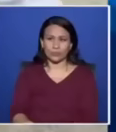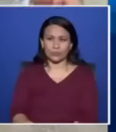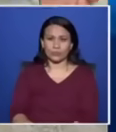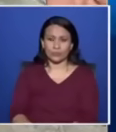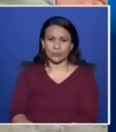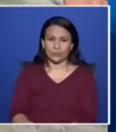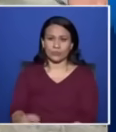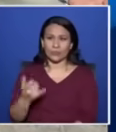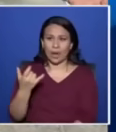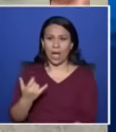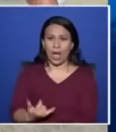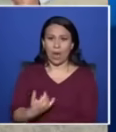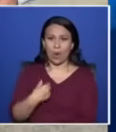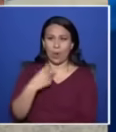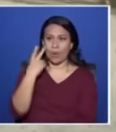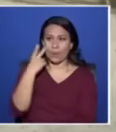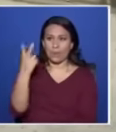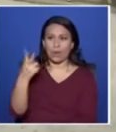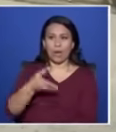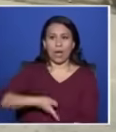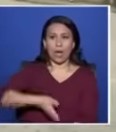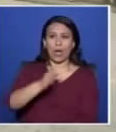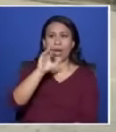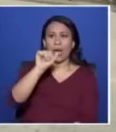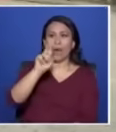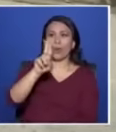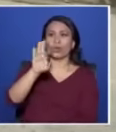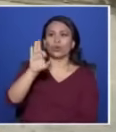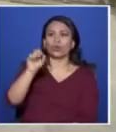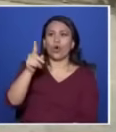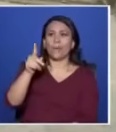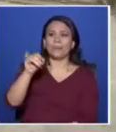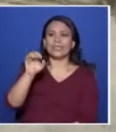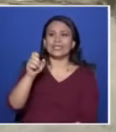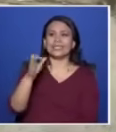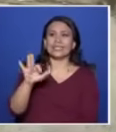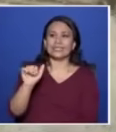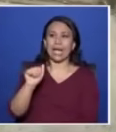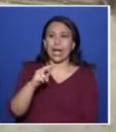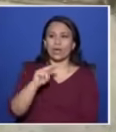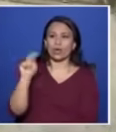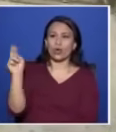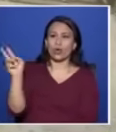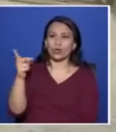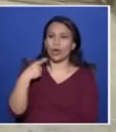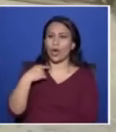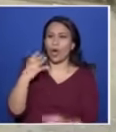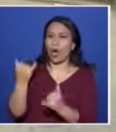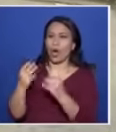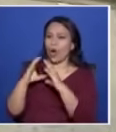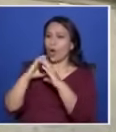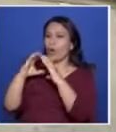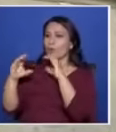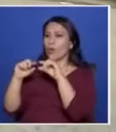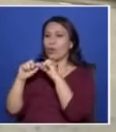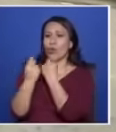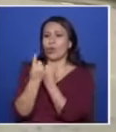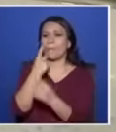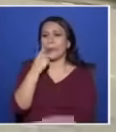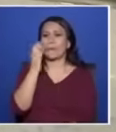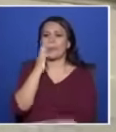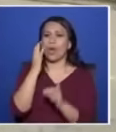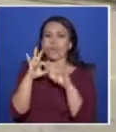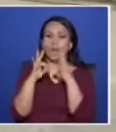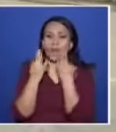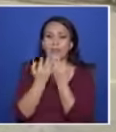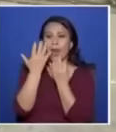Sí, estamos ahora acá en la autopista Narcisa de Jesús. Seguimos en el norte. Y justamente para conversar con un grupo de padres de familia que están